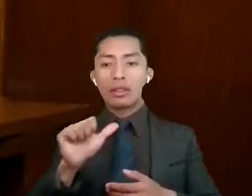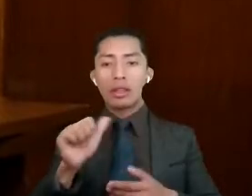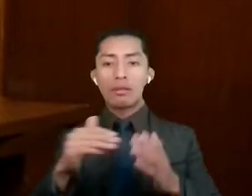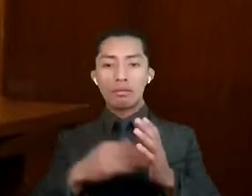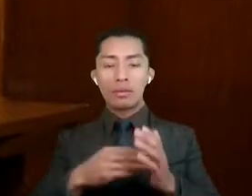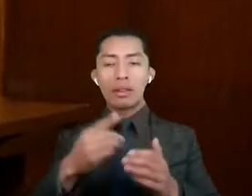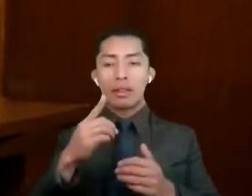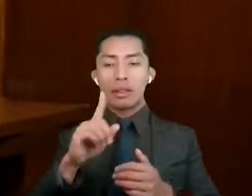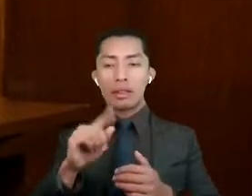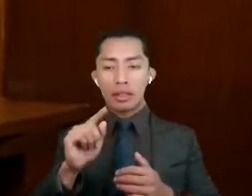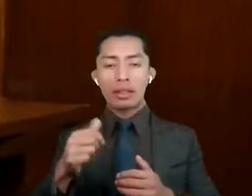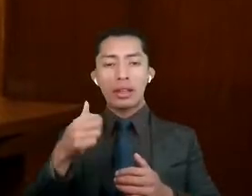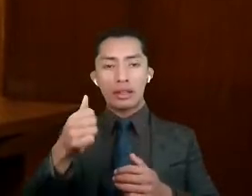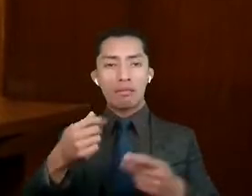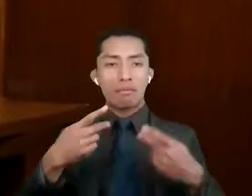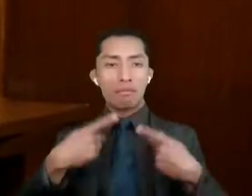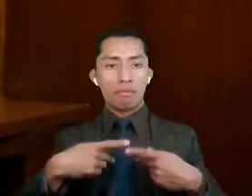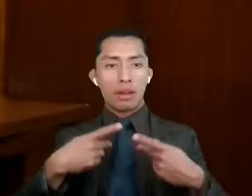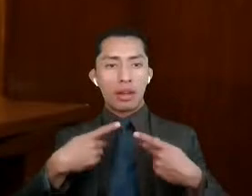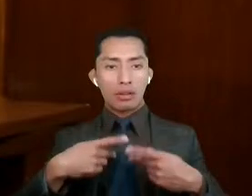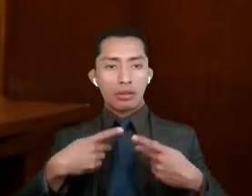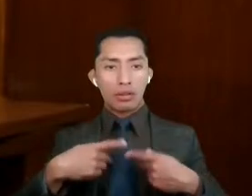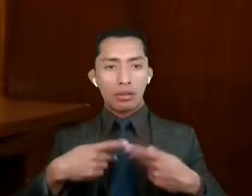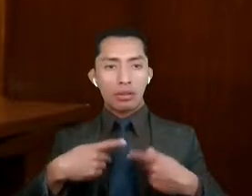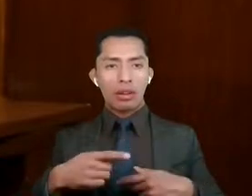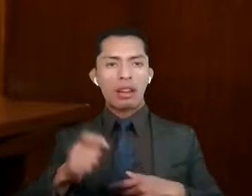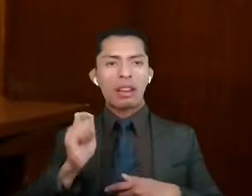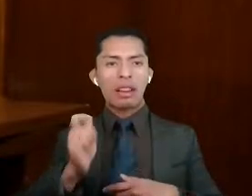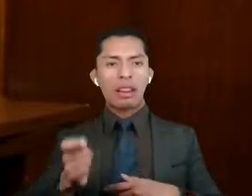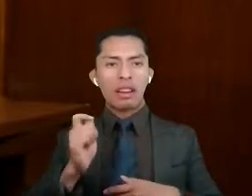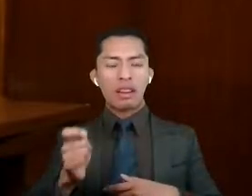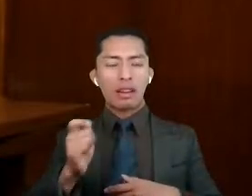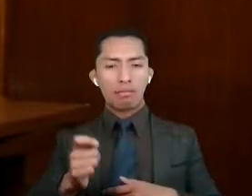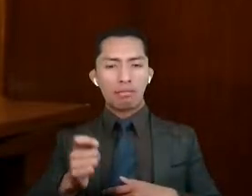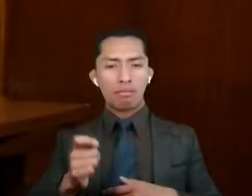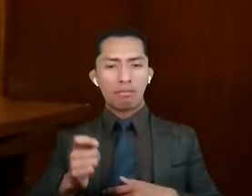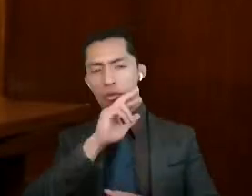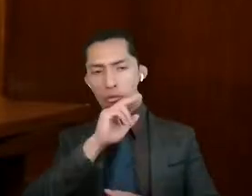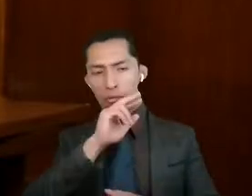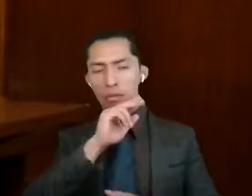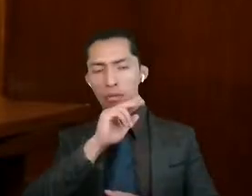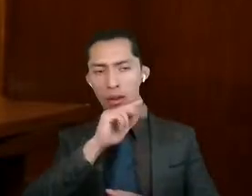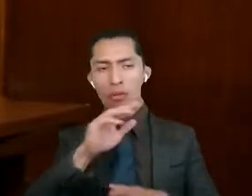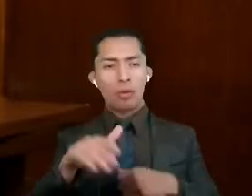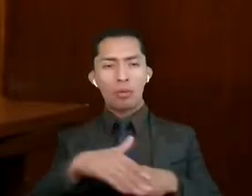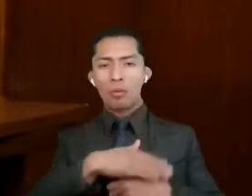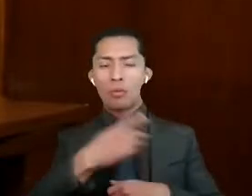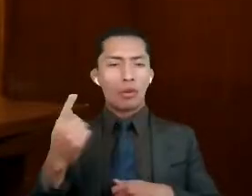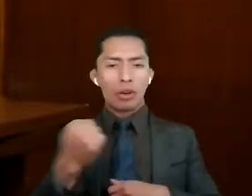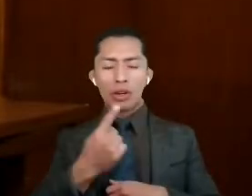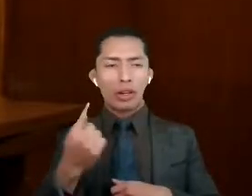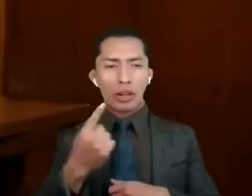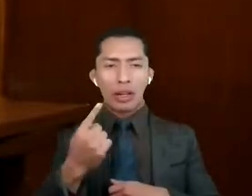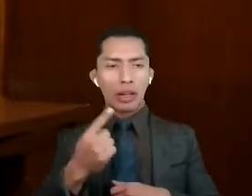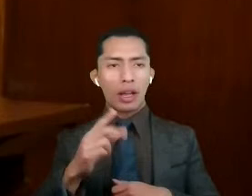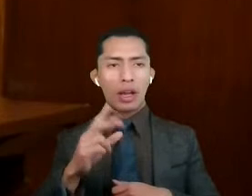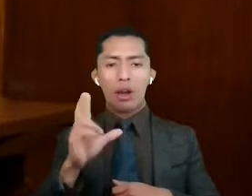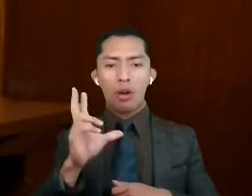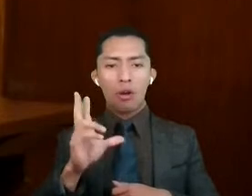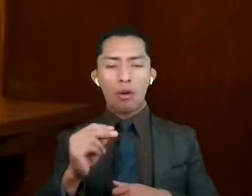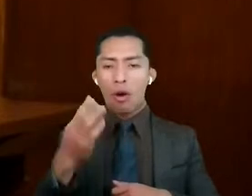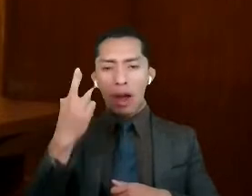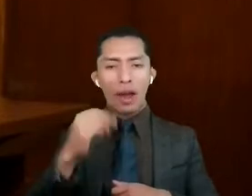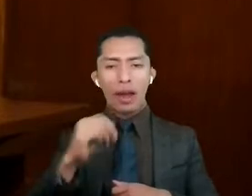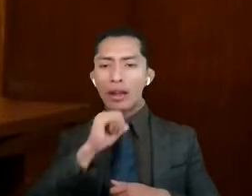116.176 pasajeros, lo que resulta una gran preocupación, debido a que no se justifica con las